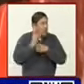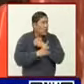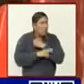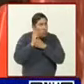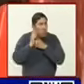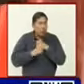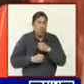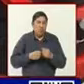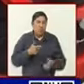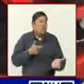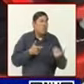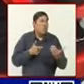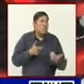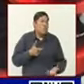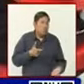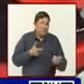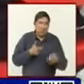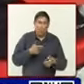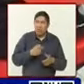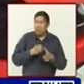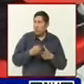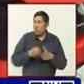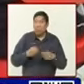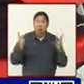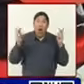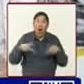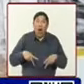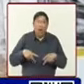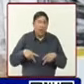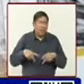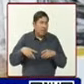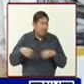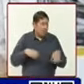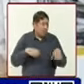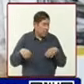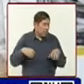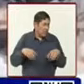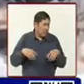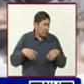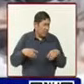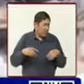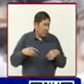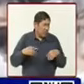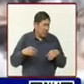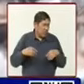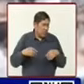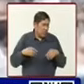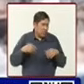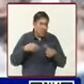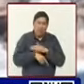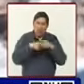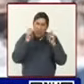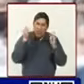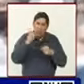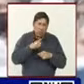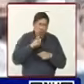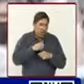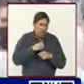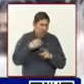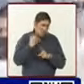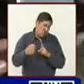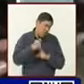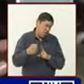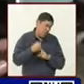robo, asaltos y en algunos peores que han cometido algún feminicidio, lesiones